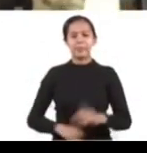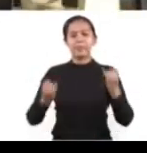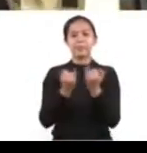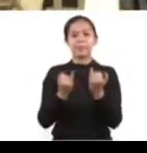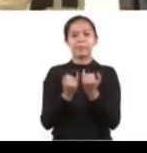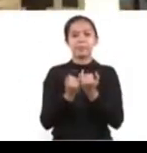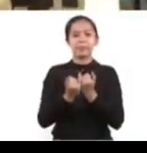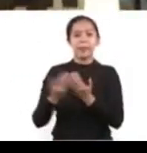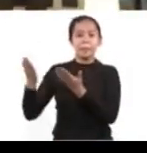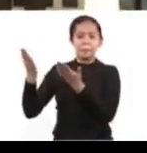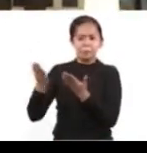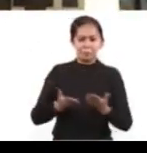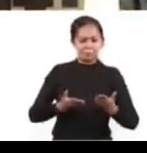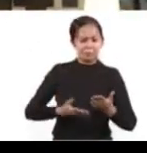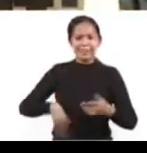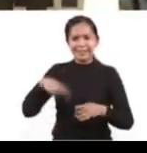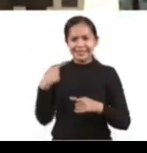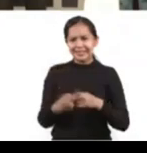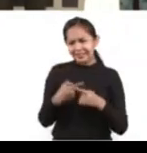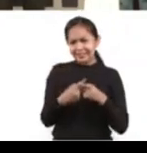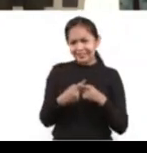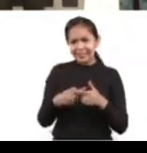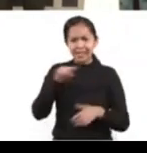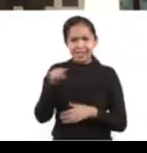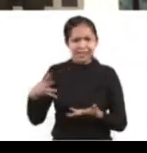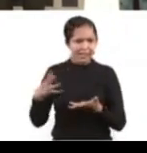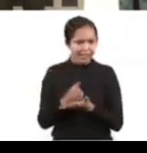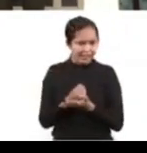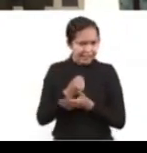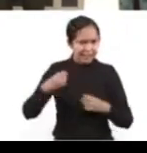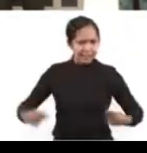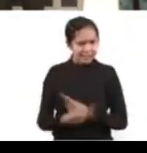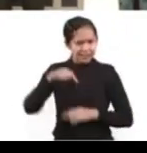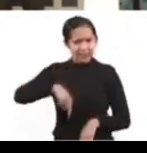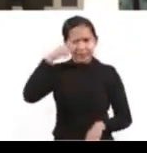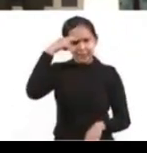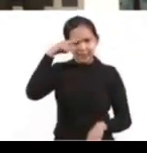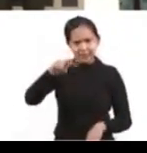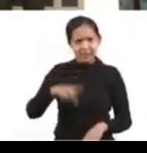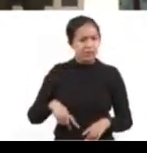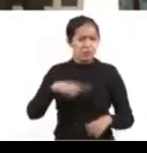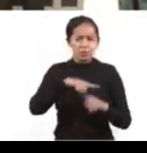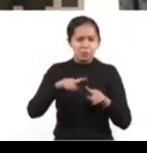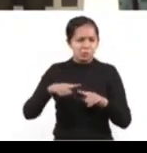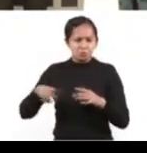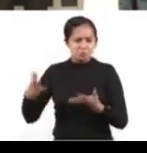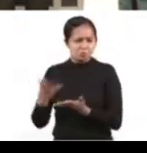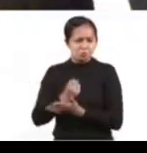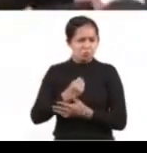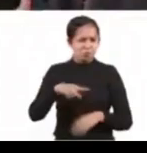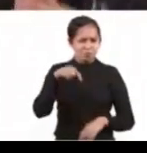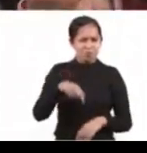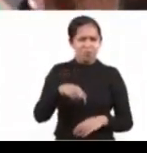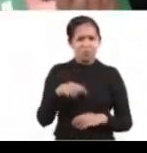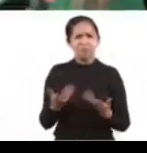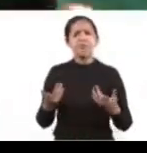También quien nos dará la clase, boxeador actual, originado en la Ciudad de México, campeón de Norteamérica en la división de peso super gallo, con el Consejo